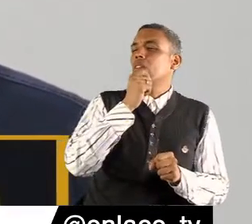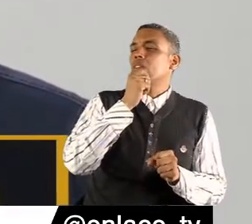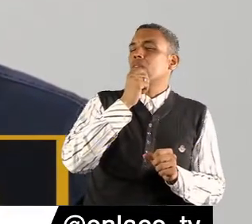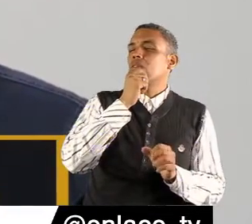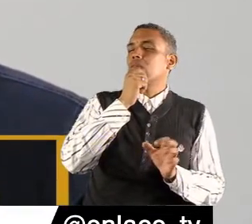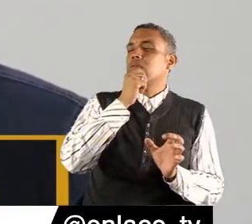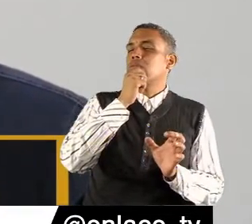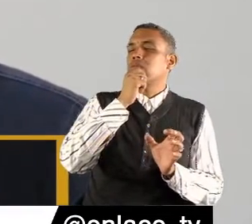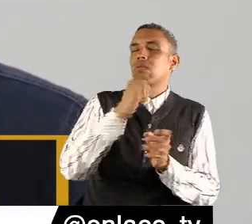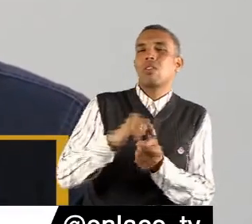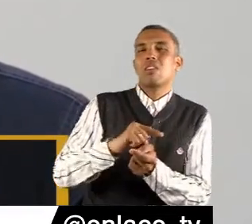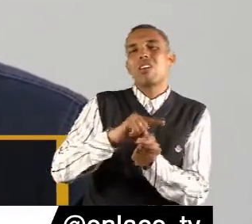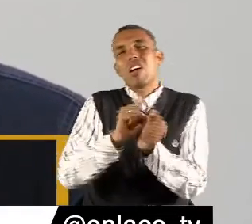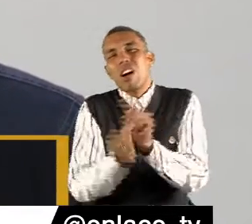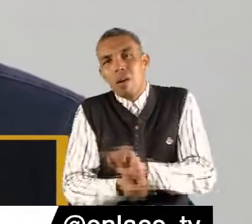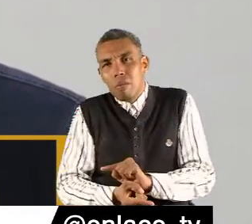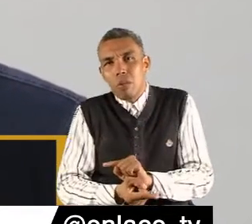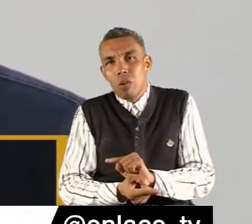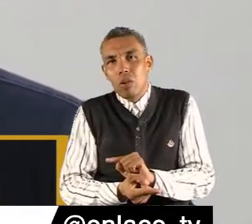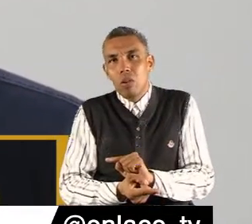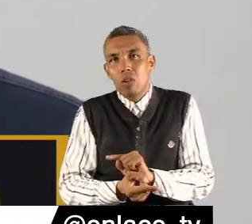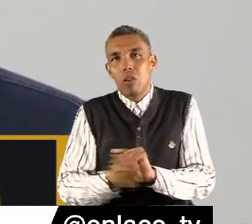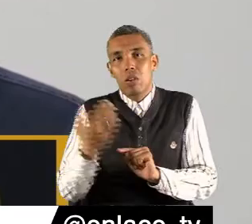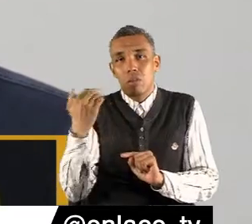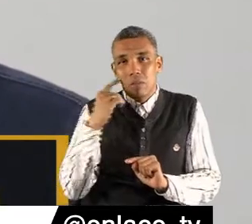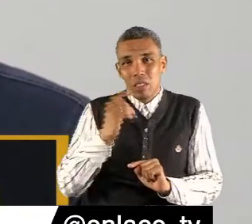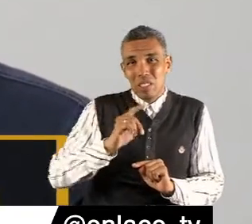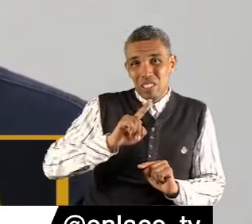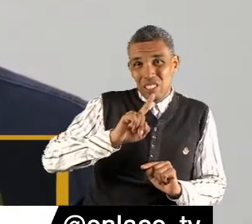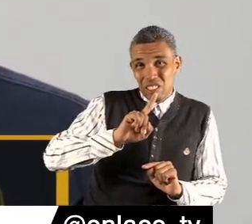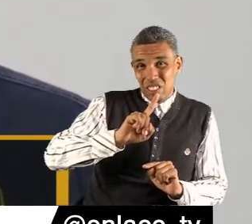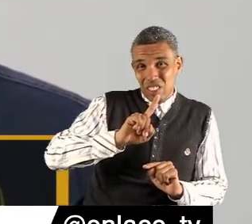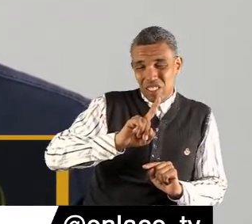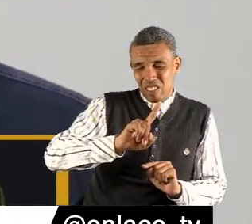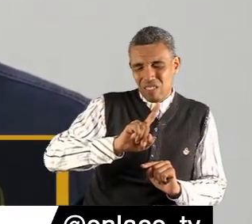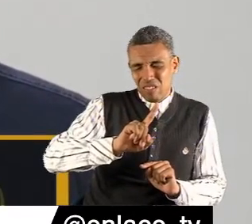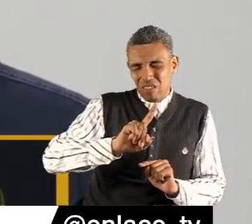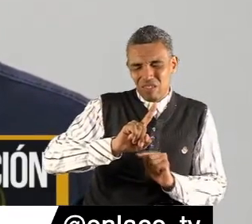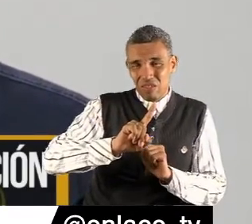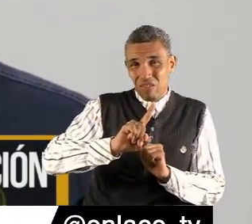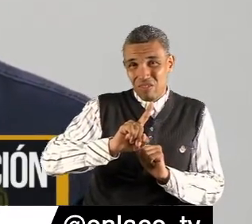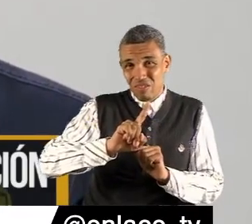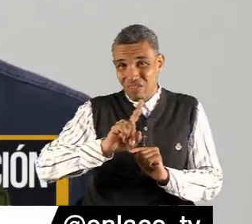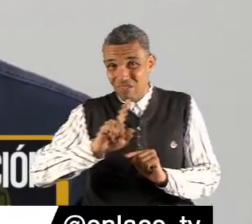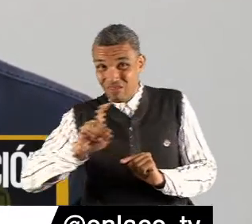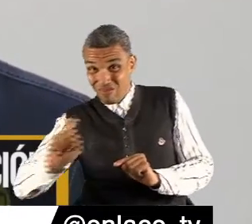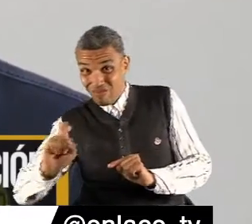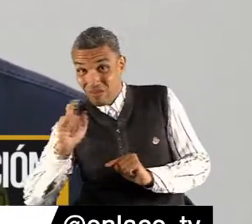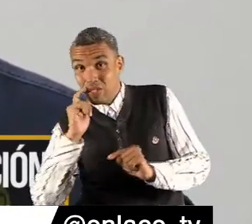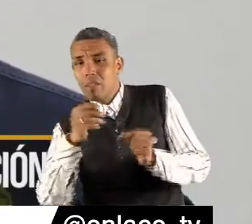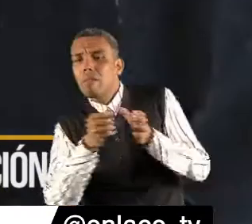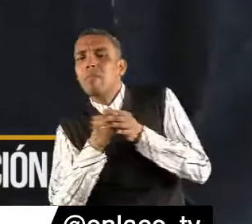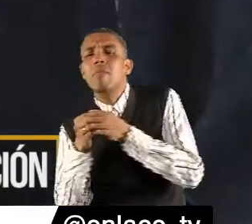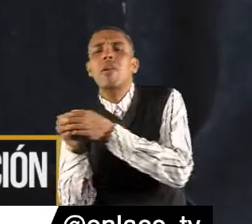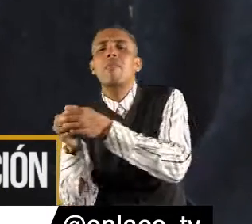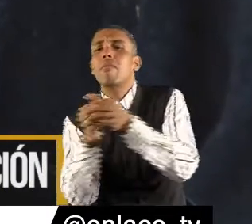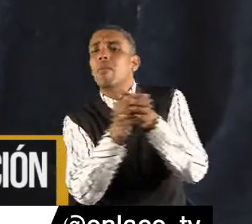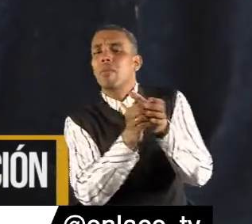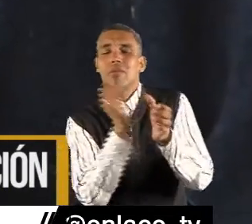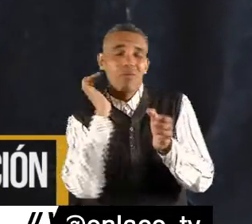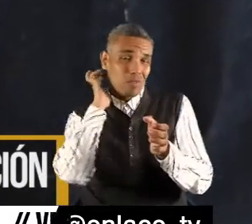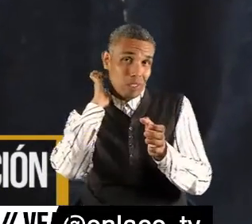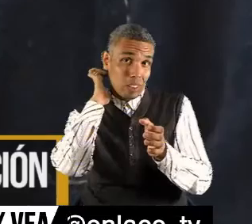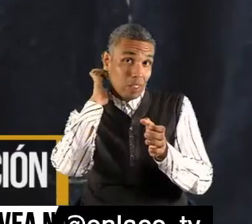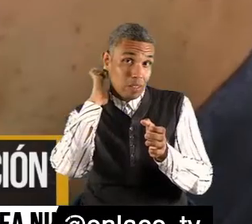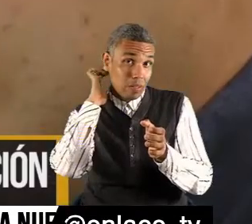En este sentido, entonces, de las 5 empresas precalificadas en ese momento, 4 saldríamos del ruedo, por decirlo así. Aseguran que